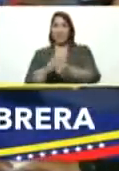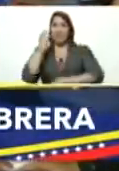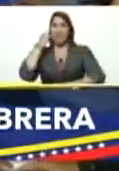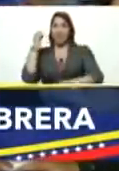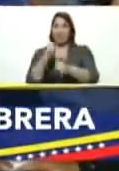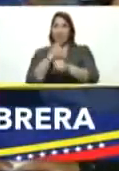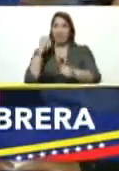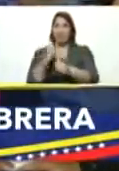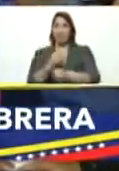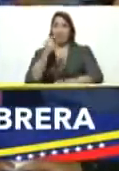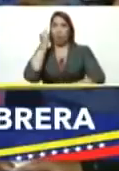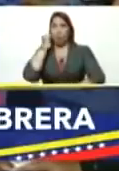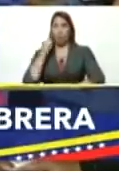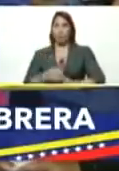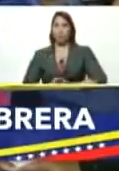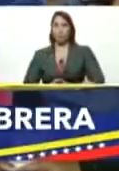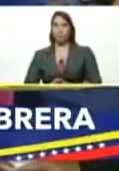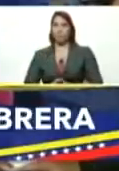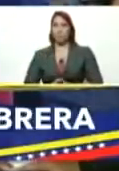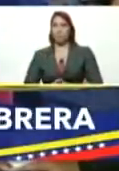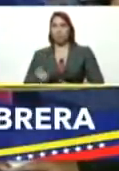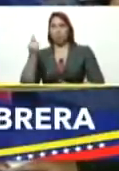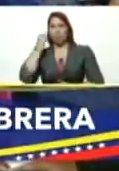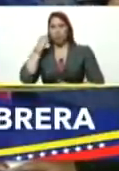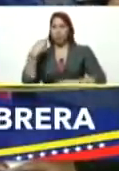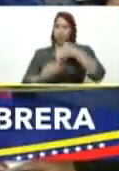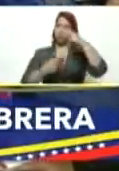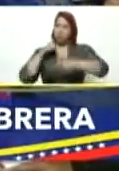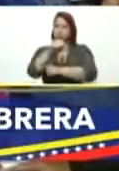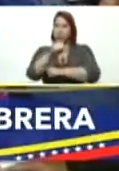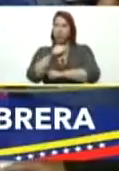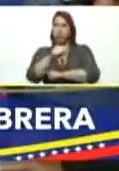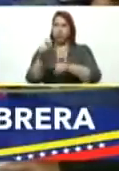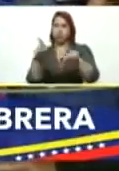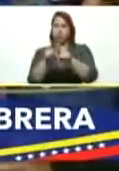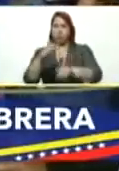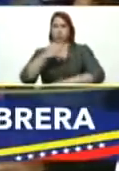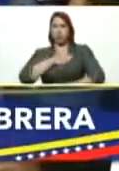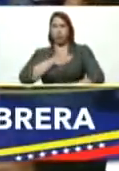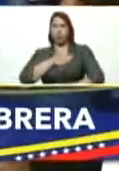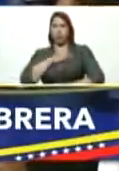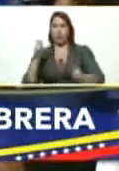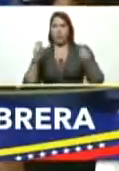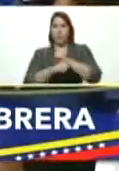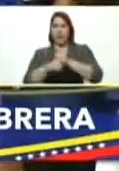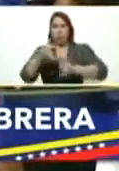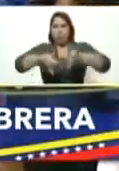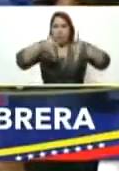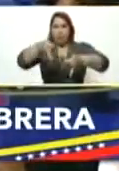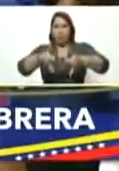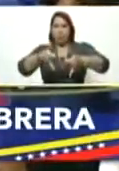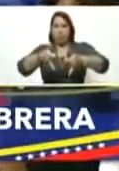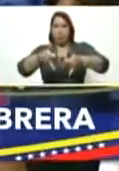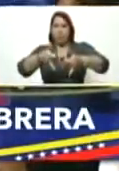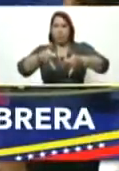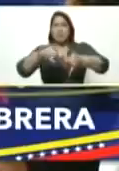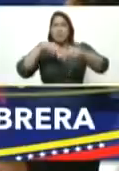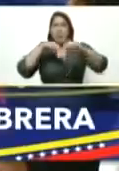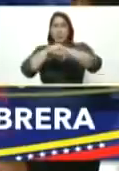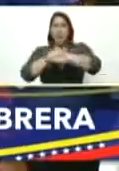clase mujeres revolucionarias que como yo cambiaron los tacones por zapatos de seguridad